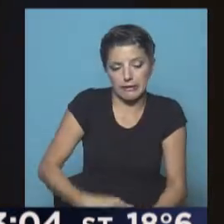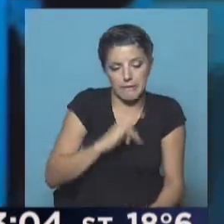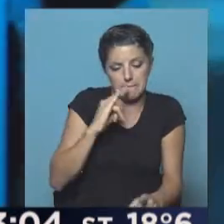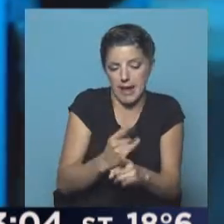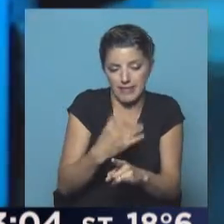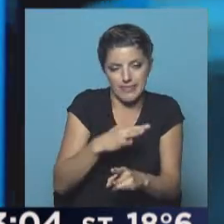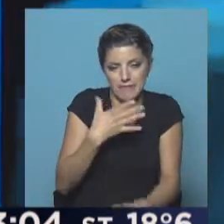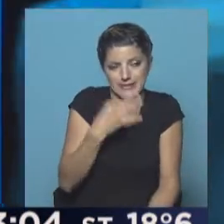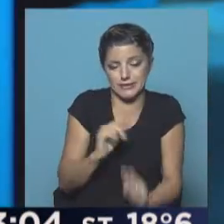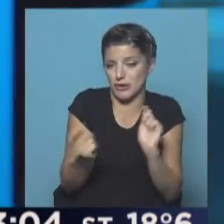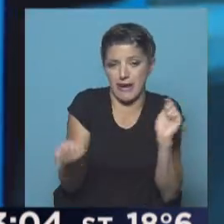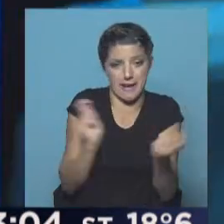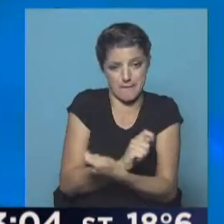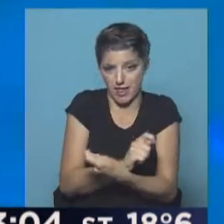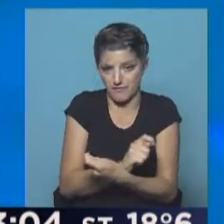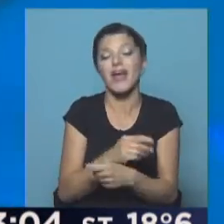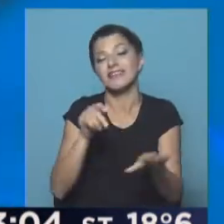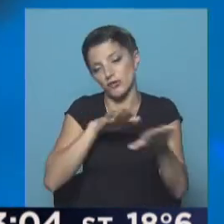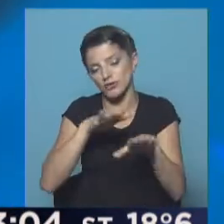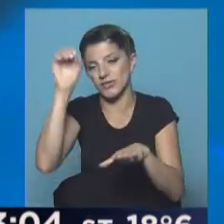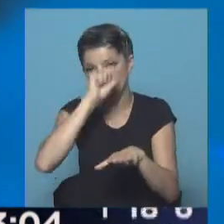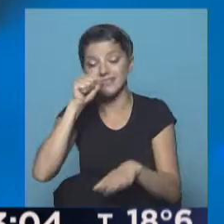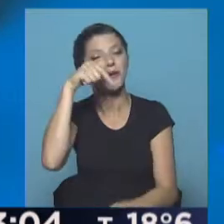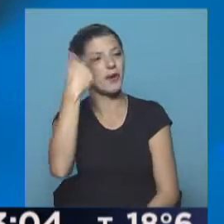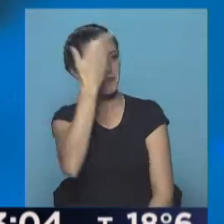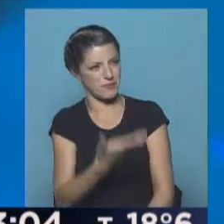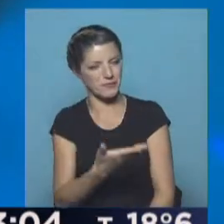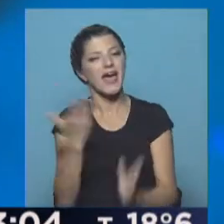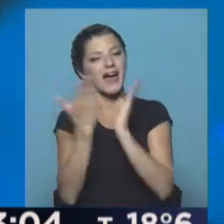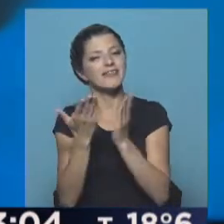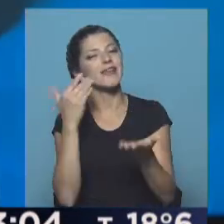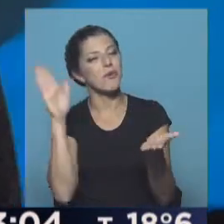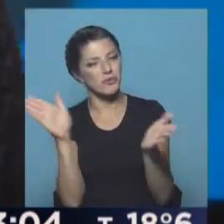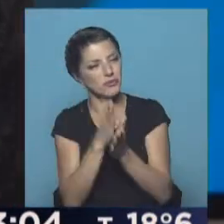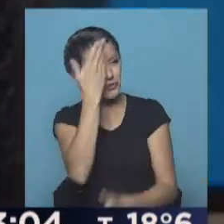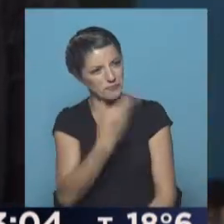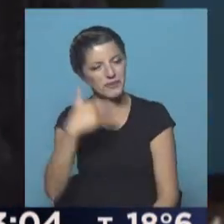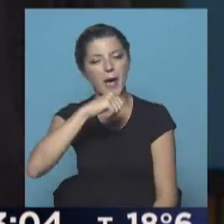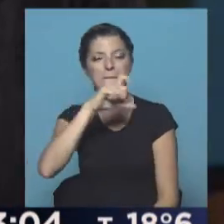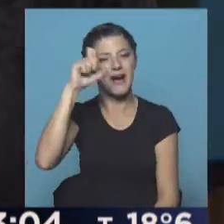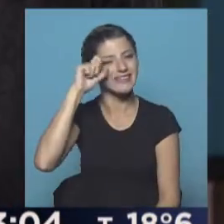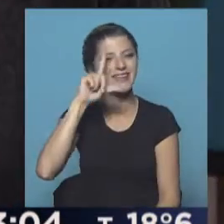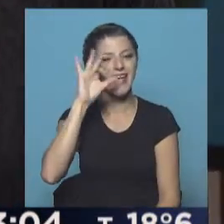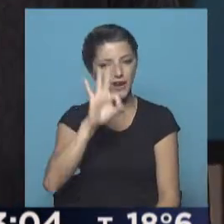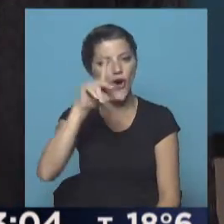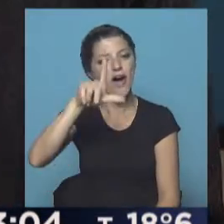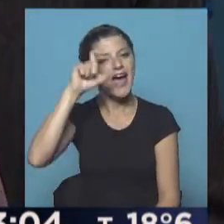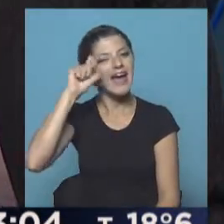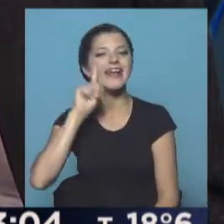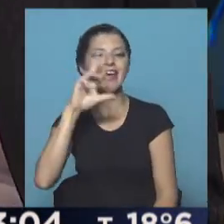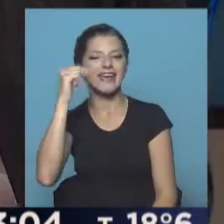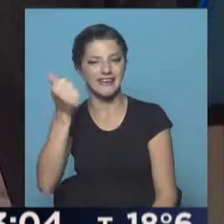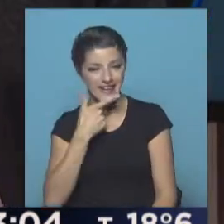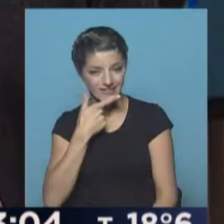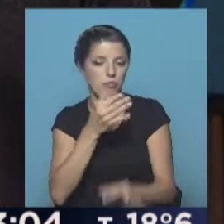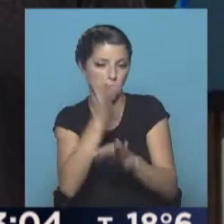Grecia. Veíamos entonces este cuestionamiento y vamos a analizarlo ahora con Marcelo Leiras, politólogo, profesor de la Universidad de San Andrés. Gracias, Marcelo, por estar con nosotros. Un gusto